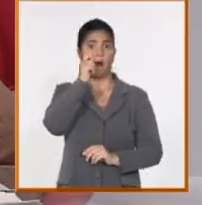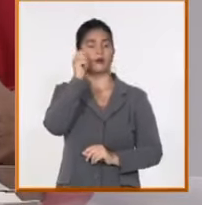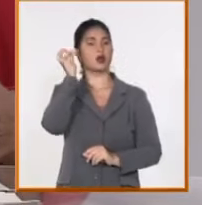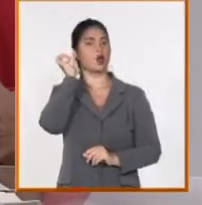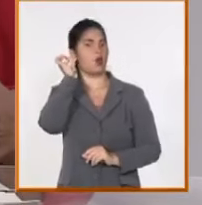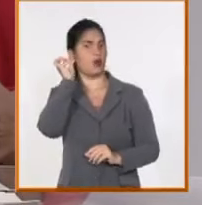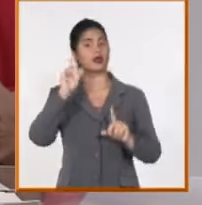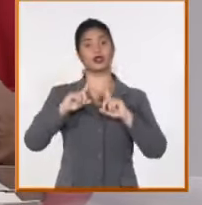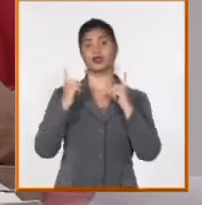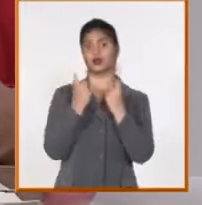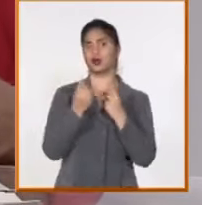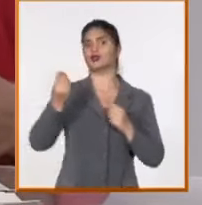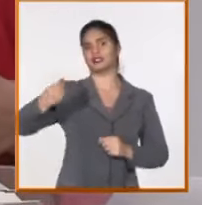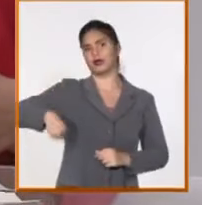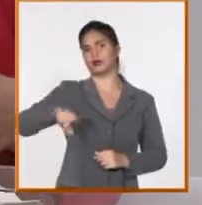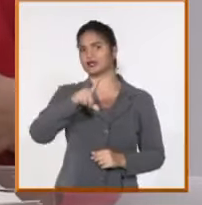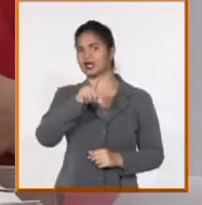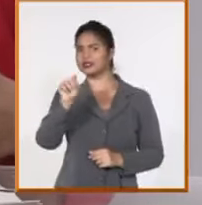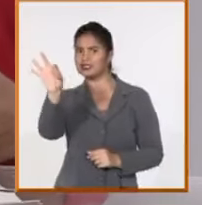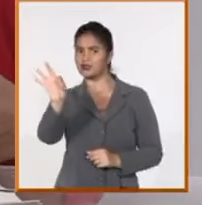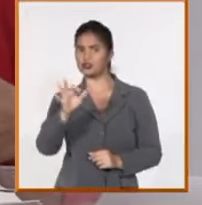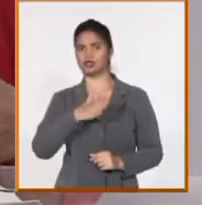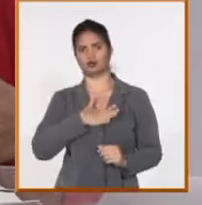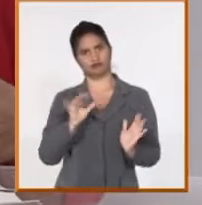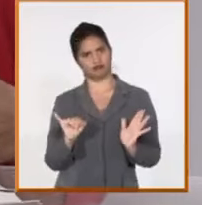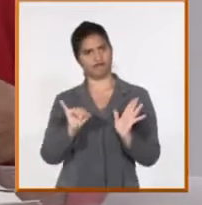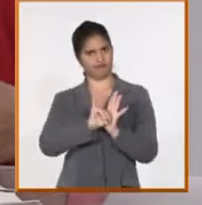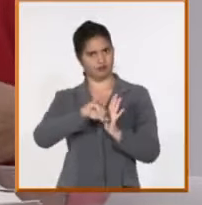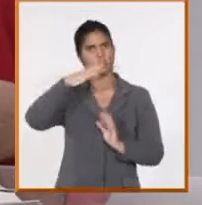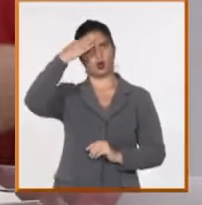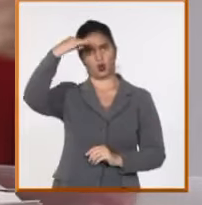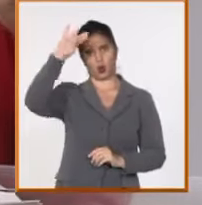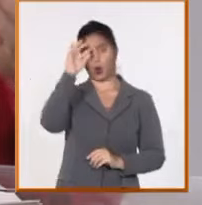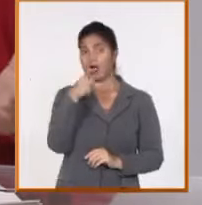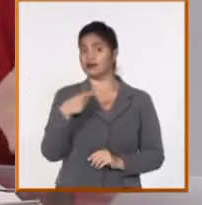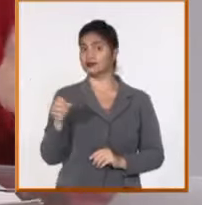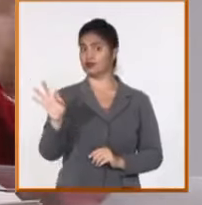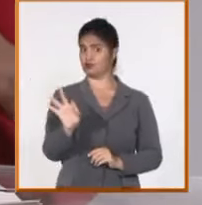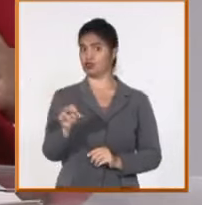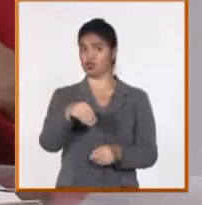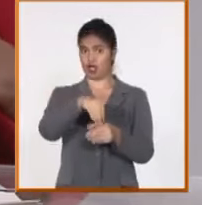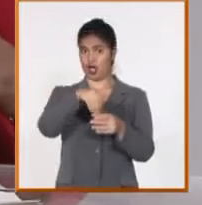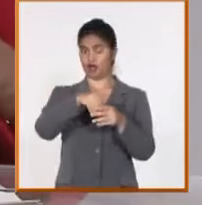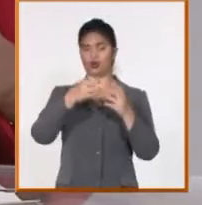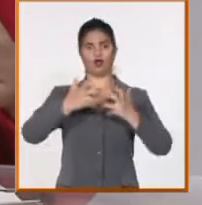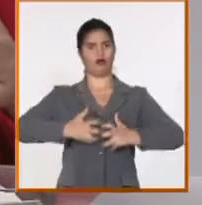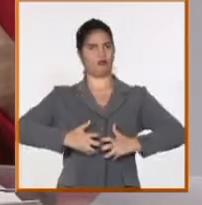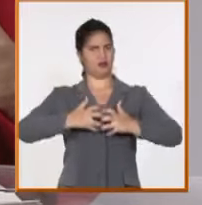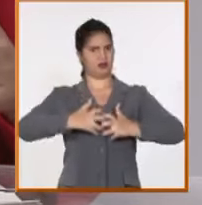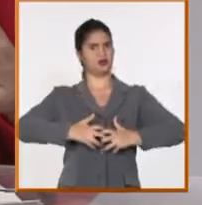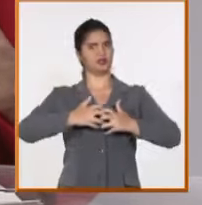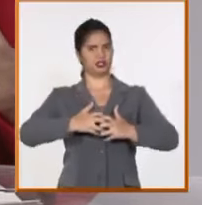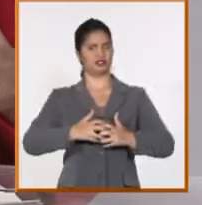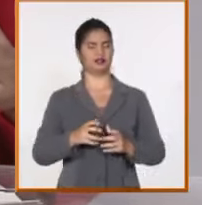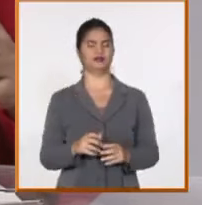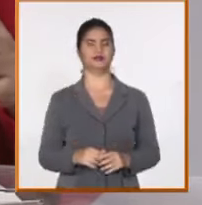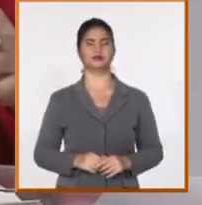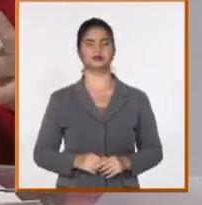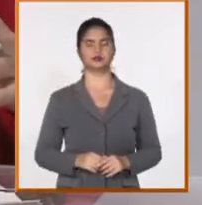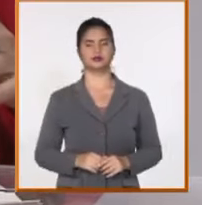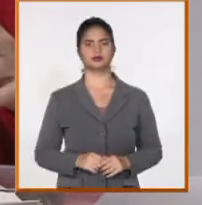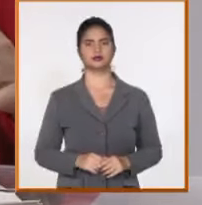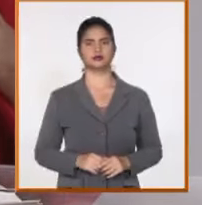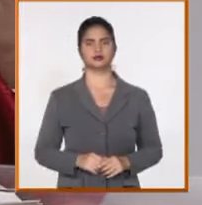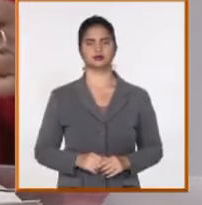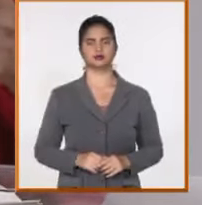ese sí es 100% cubano es un calzado 100% cubano y ejemplos como eso se repiten en en nuestras entidades